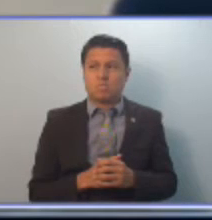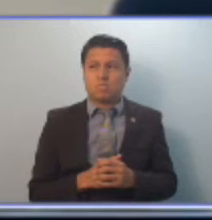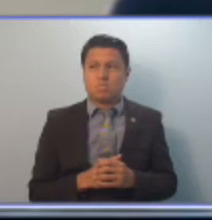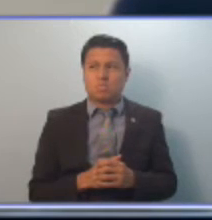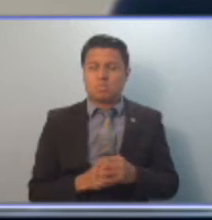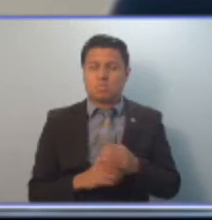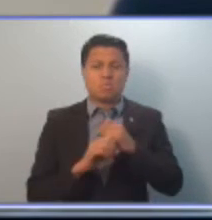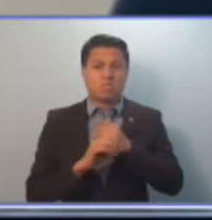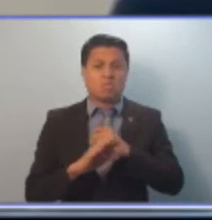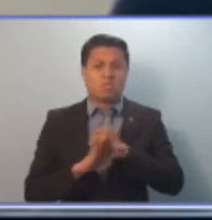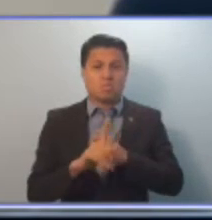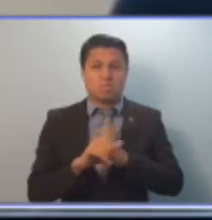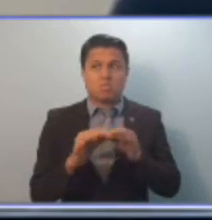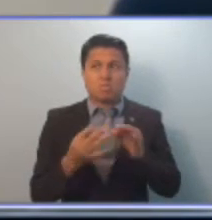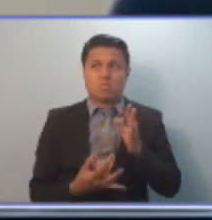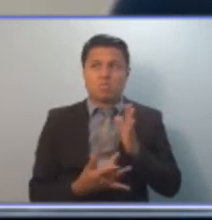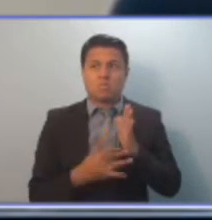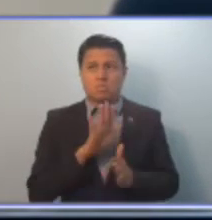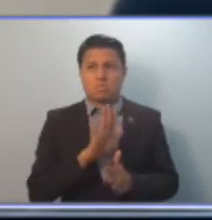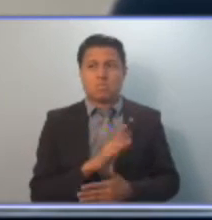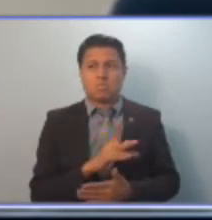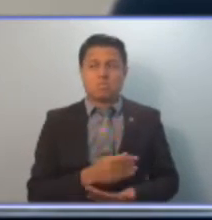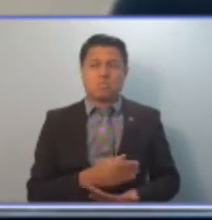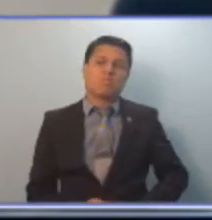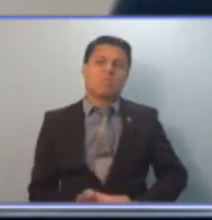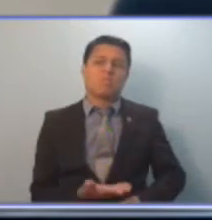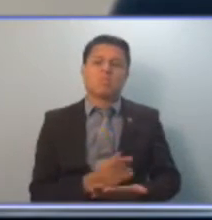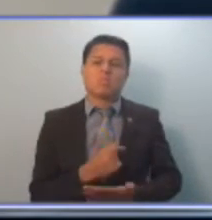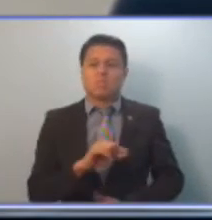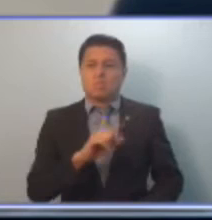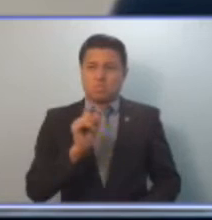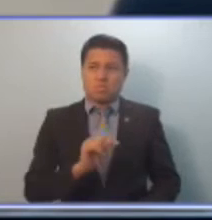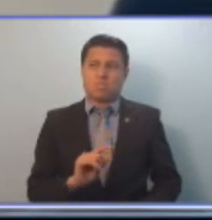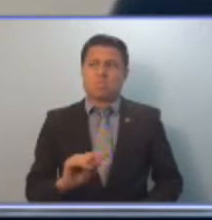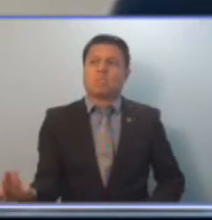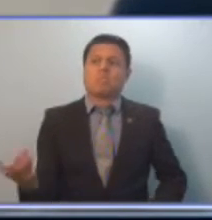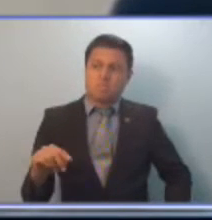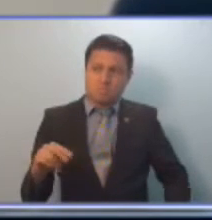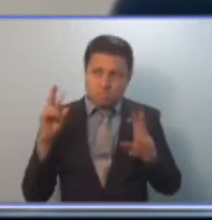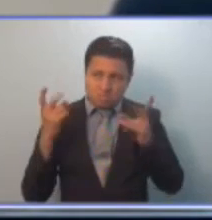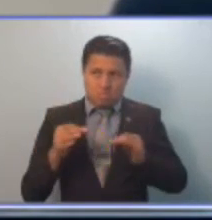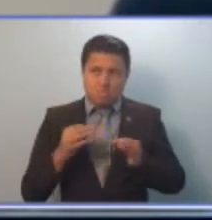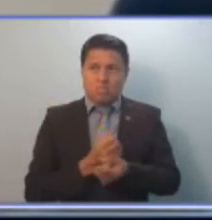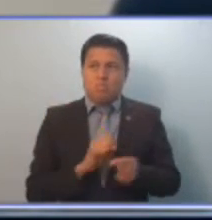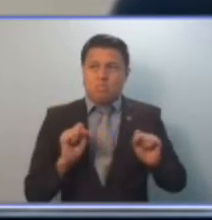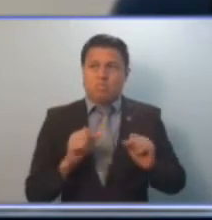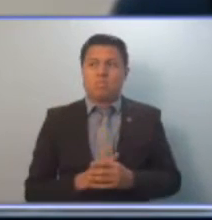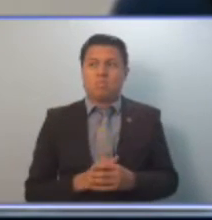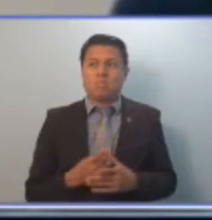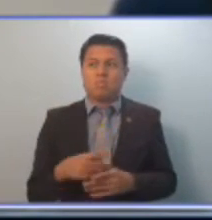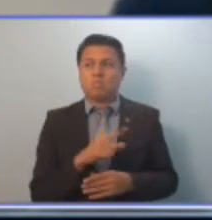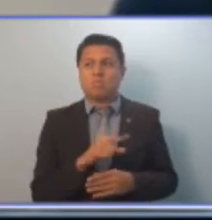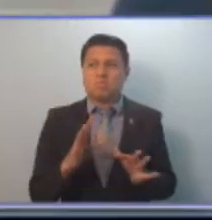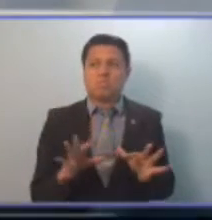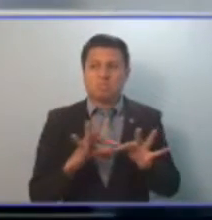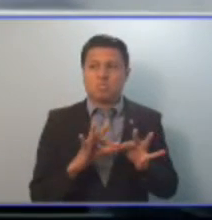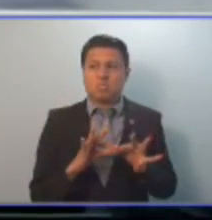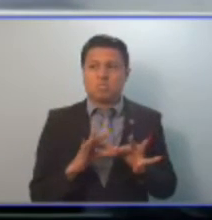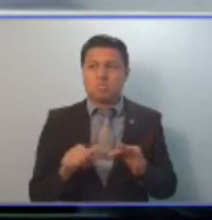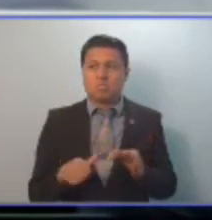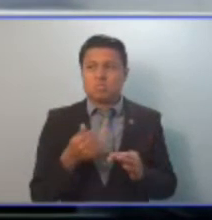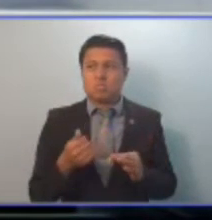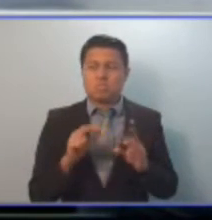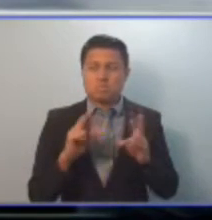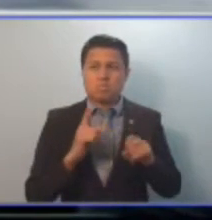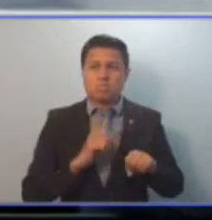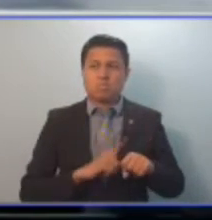connotación ideológica. Ahora mi pregunta va más orientada en cuanto al tema de independencia. ¿Usted ha estado afiliado en algún momento a algún